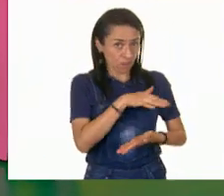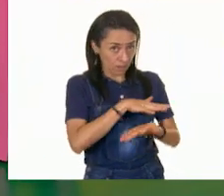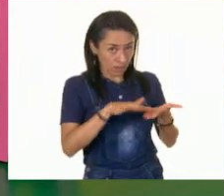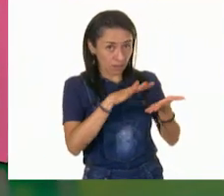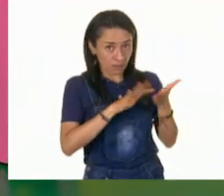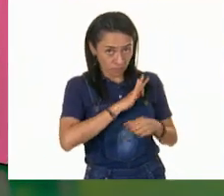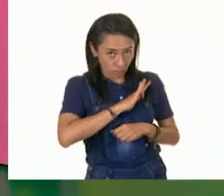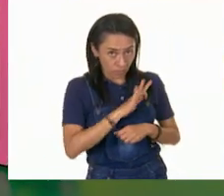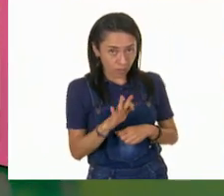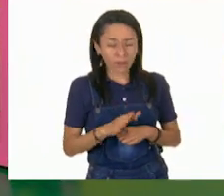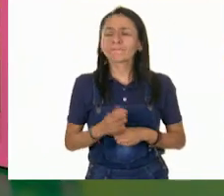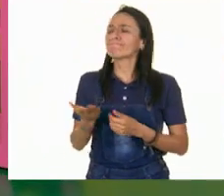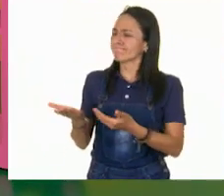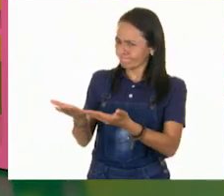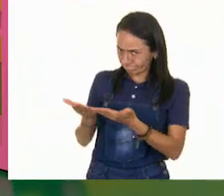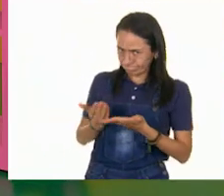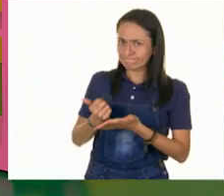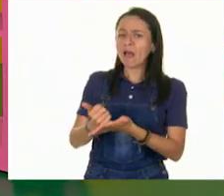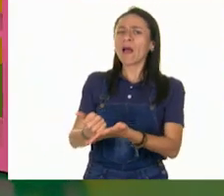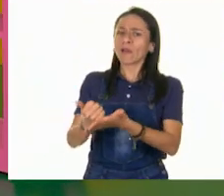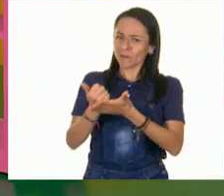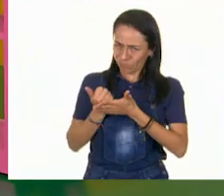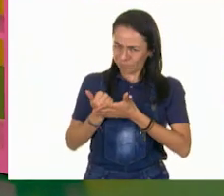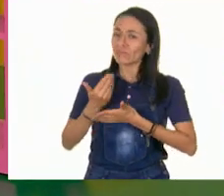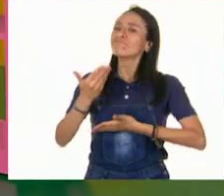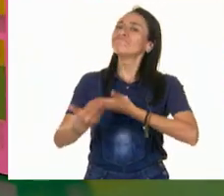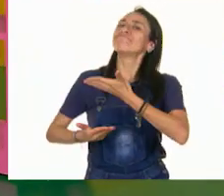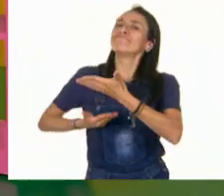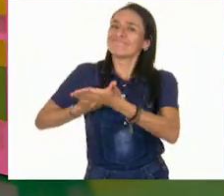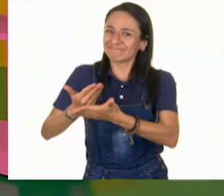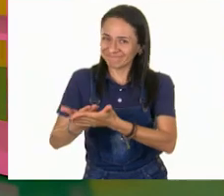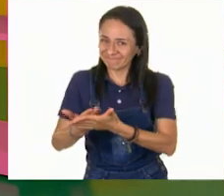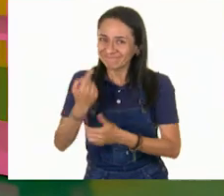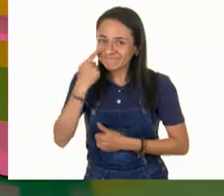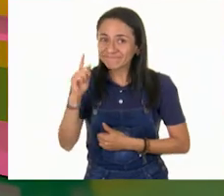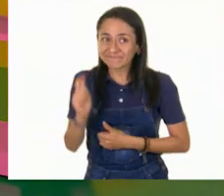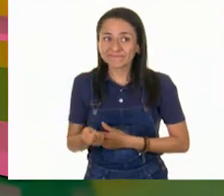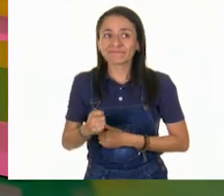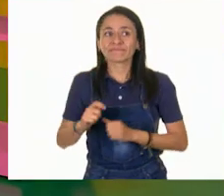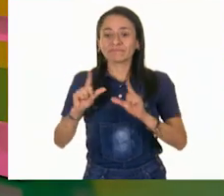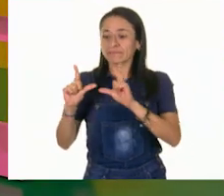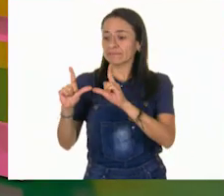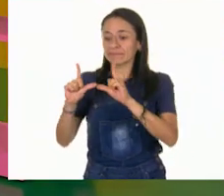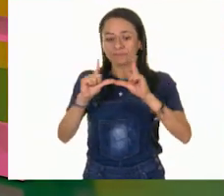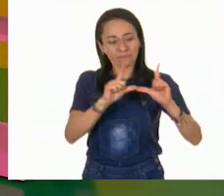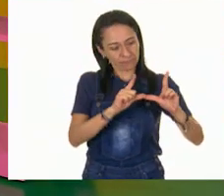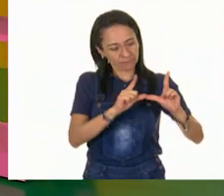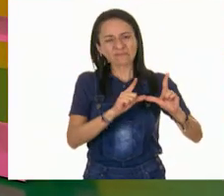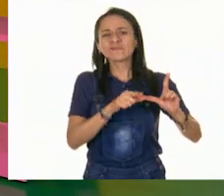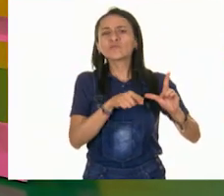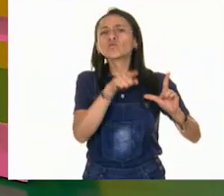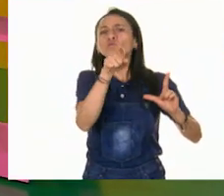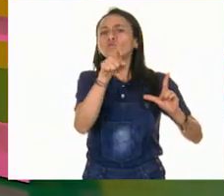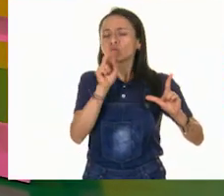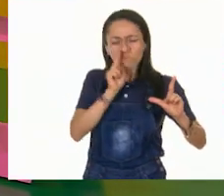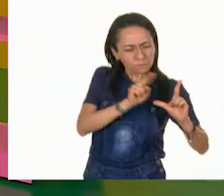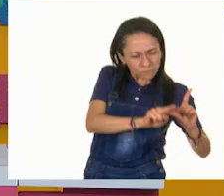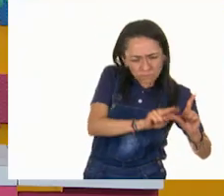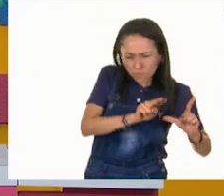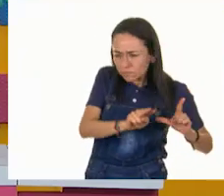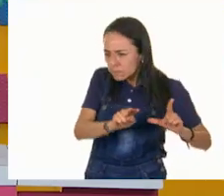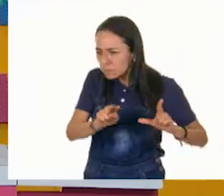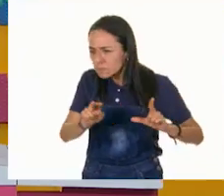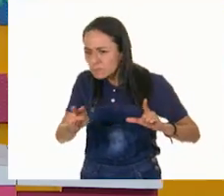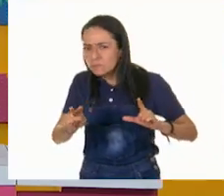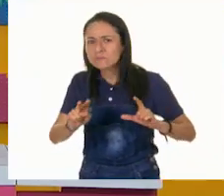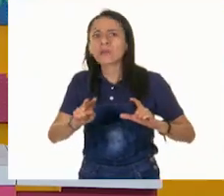hazme el honor de colocar la tarjeta adecuada donde creas que la